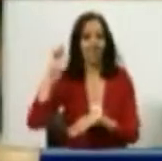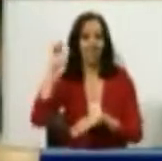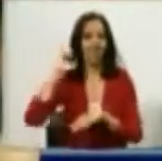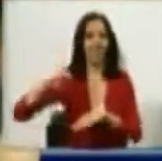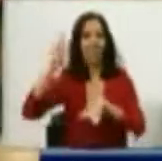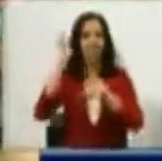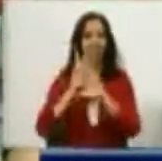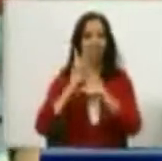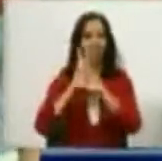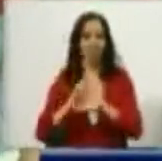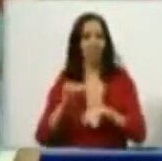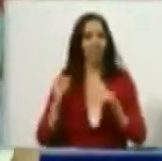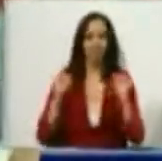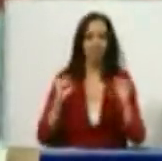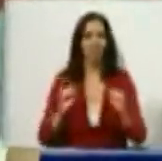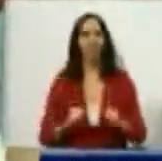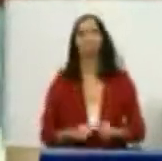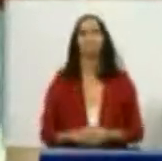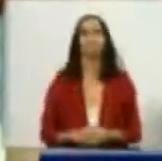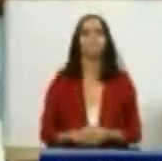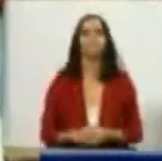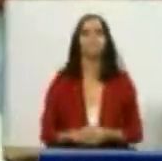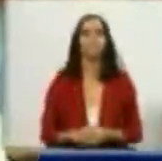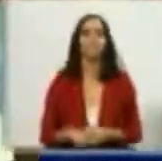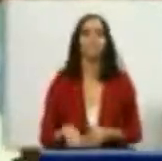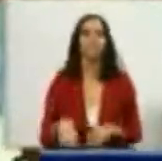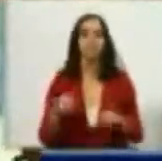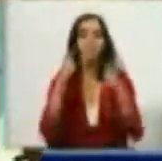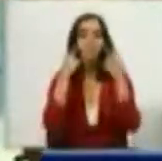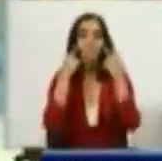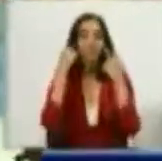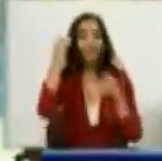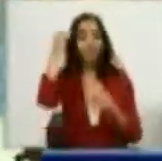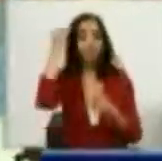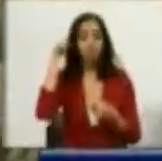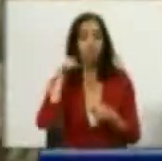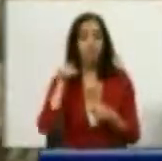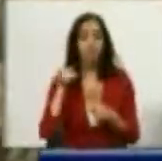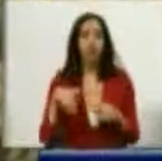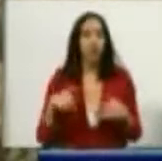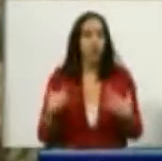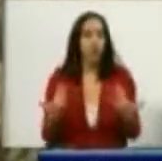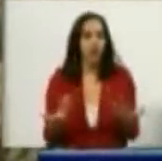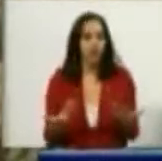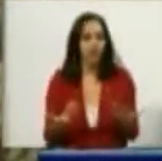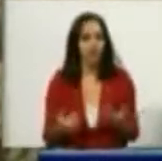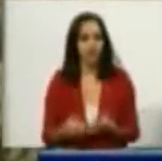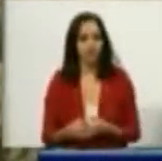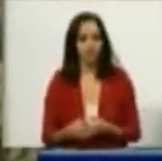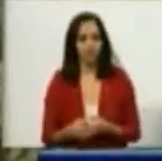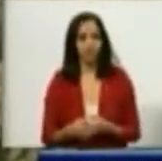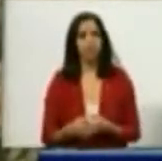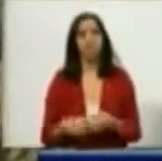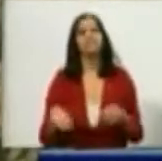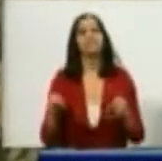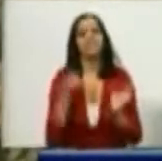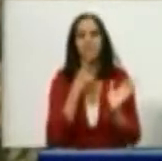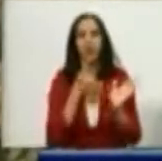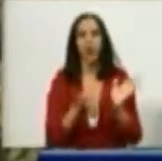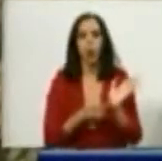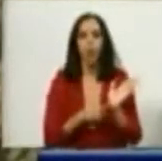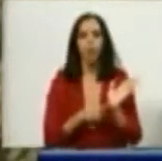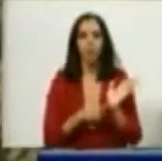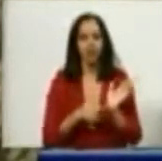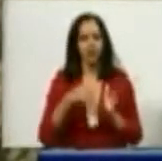imagínense ustedes imagínense ustedes Cuando si se cumple esa